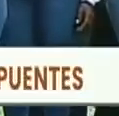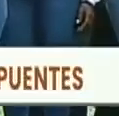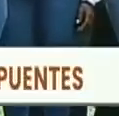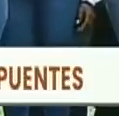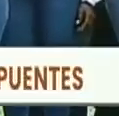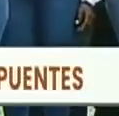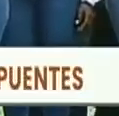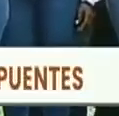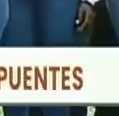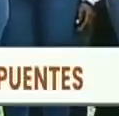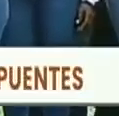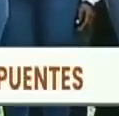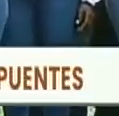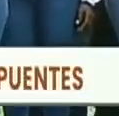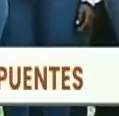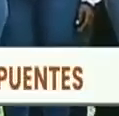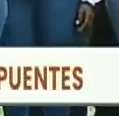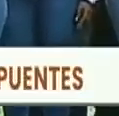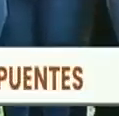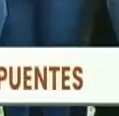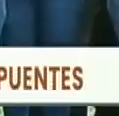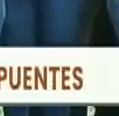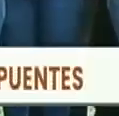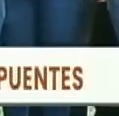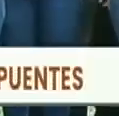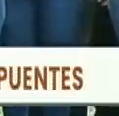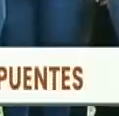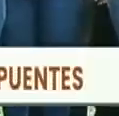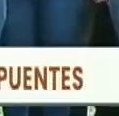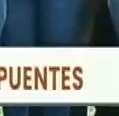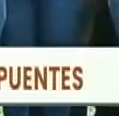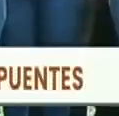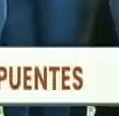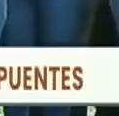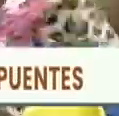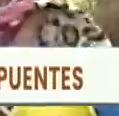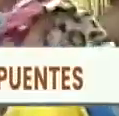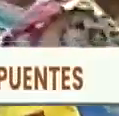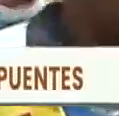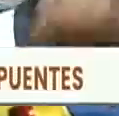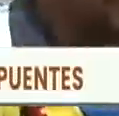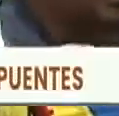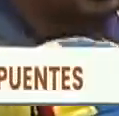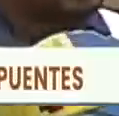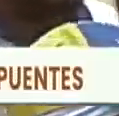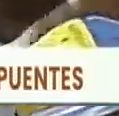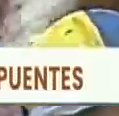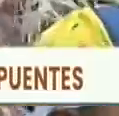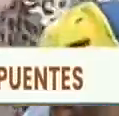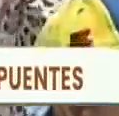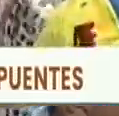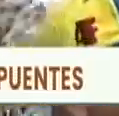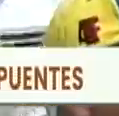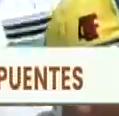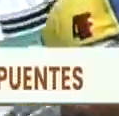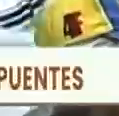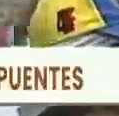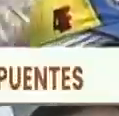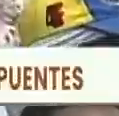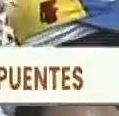llama, hasta el llanto de la madre. ¡Que viva la patria! ¡Que viva Bolívar! ¡Que